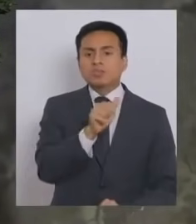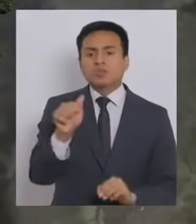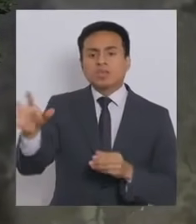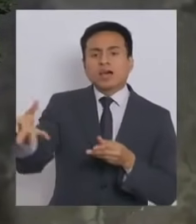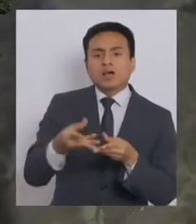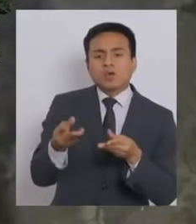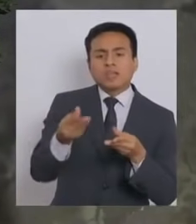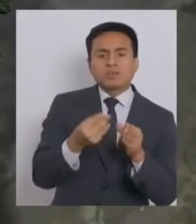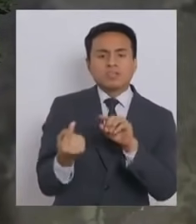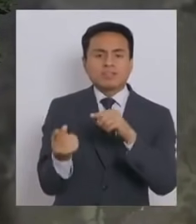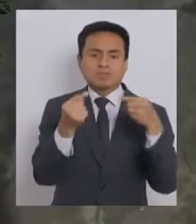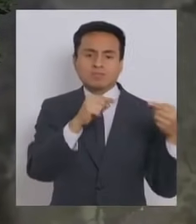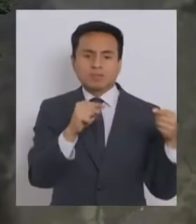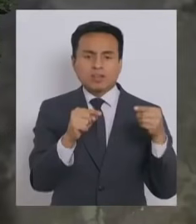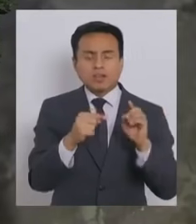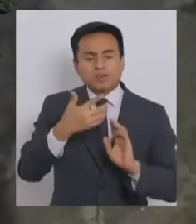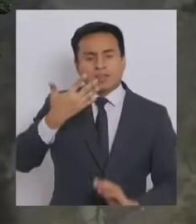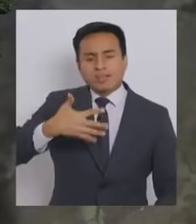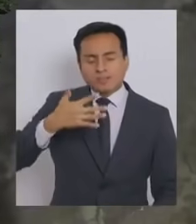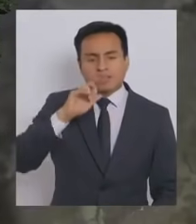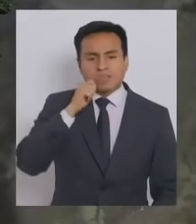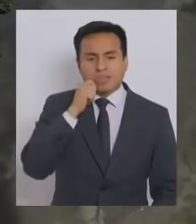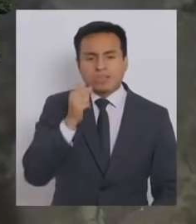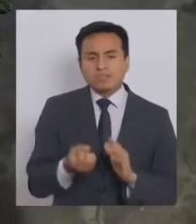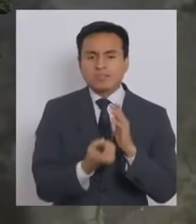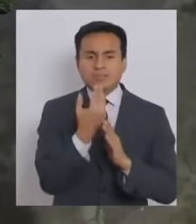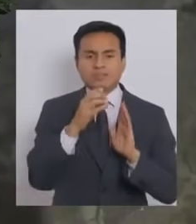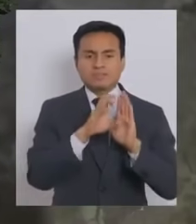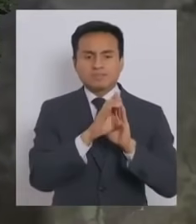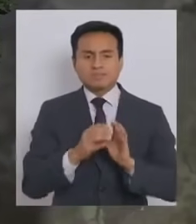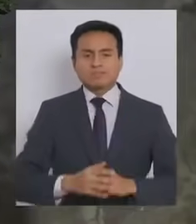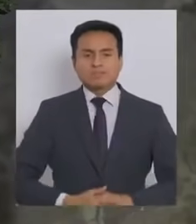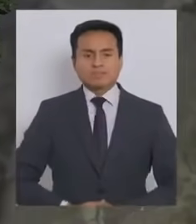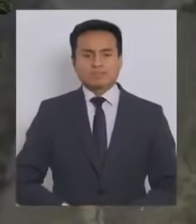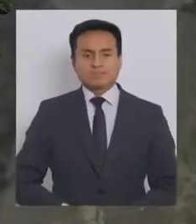acogidos a la discusión de algo tan relevante como es una nueva constitución.